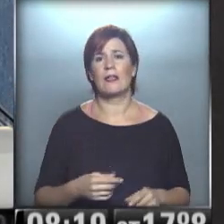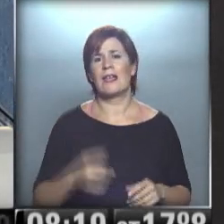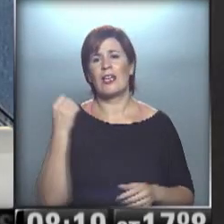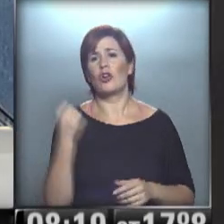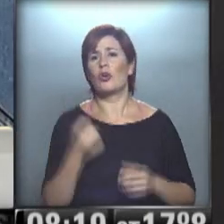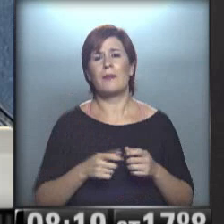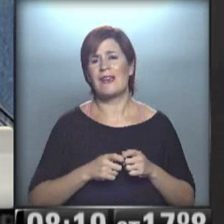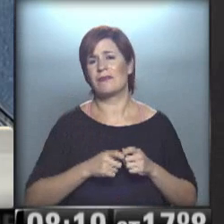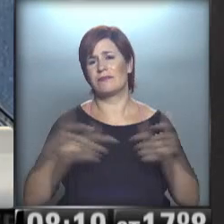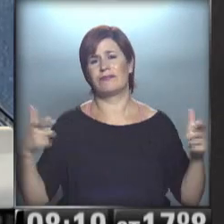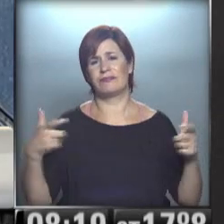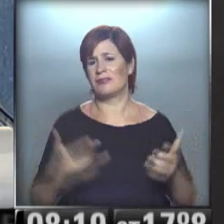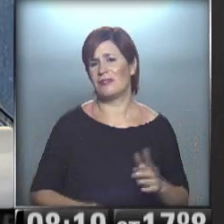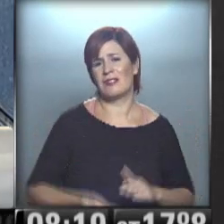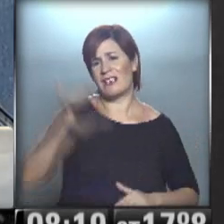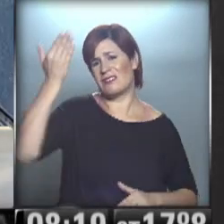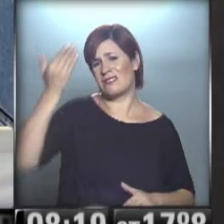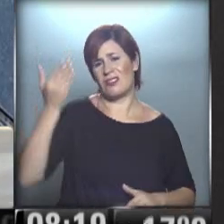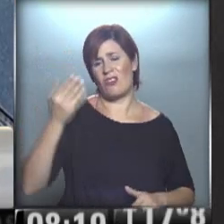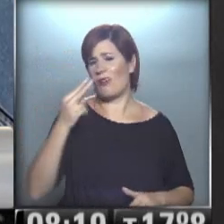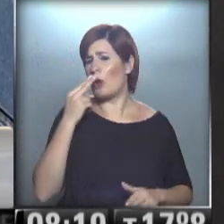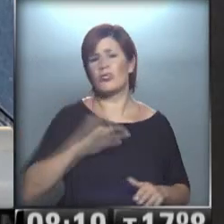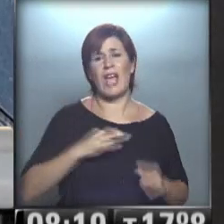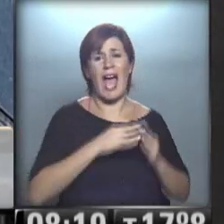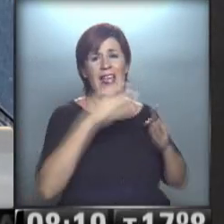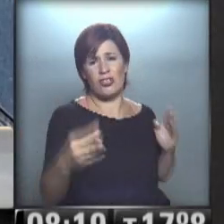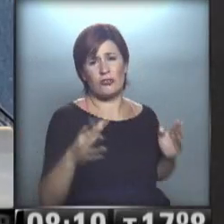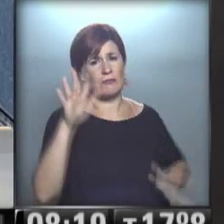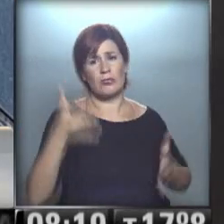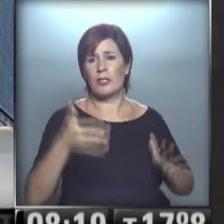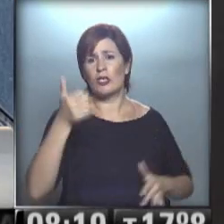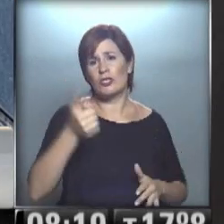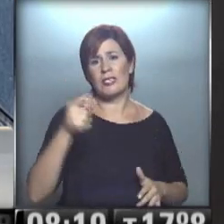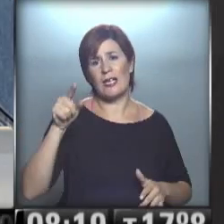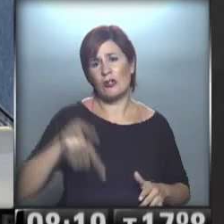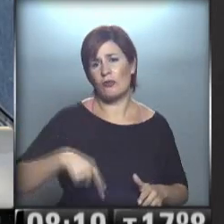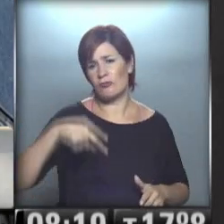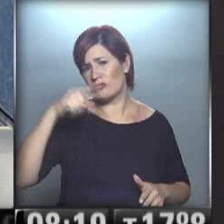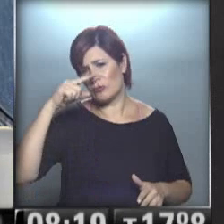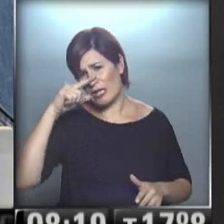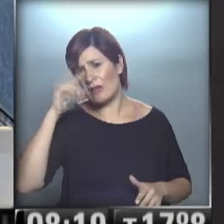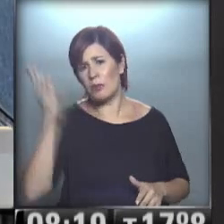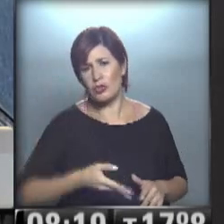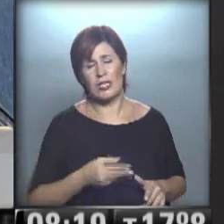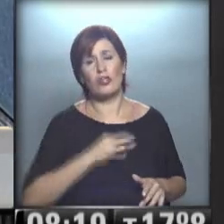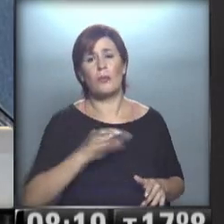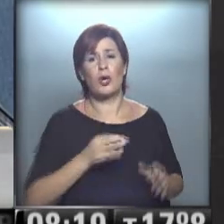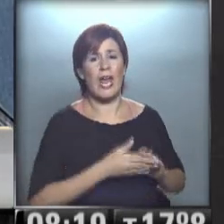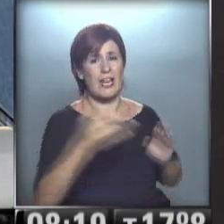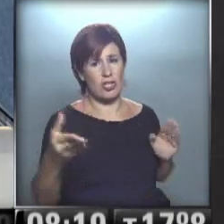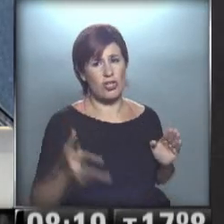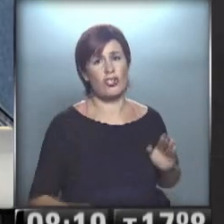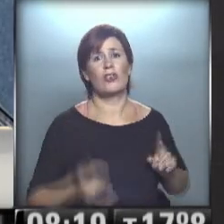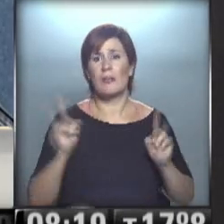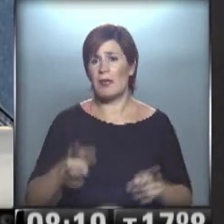economía en 11 años aproximadamente da un promedio entre el 6 y 7% anual acumulativo. Eso ha generado 6 millones de puestos de trabajo,